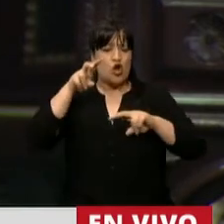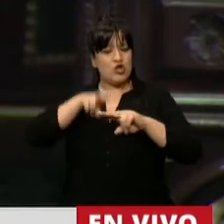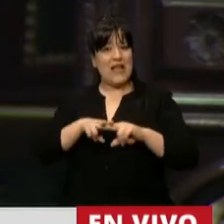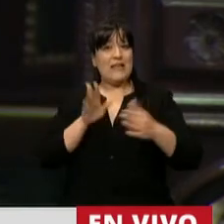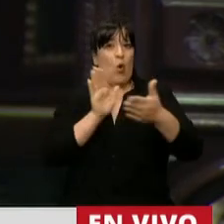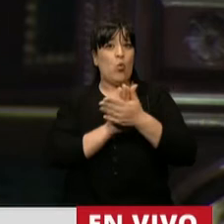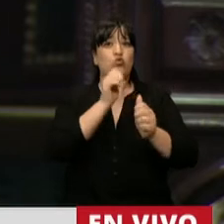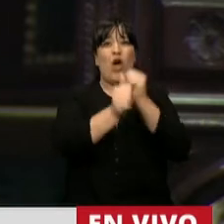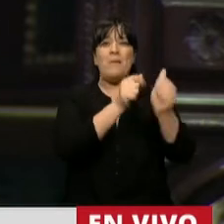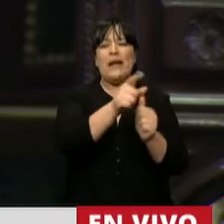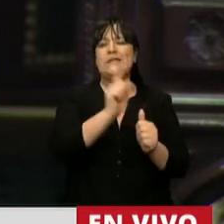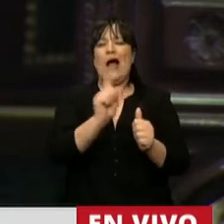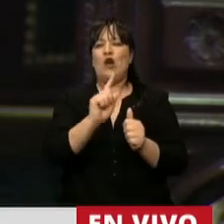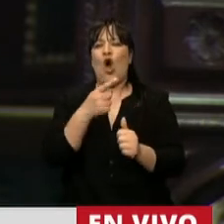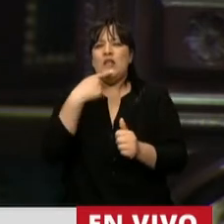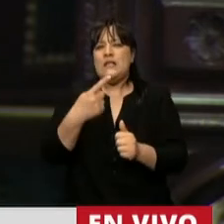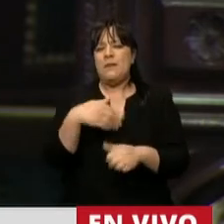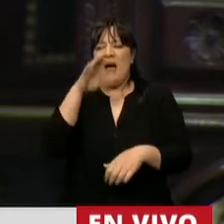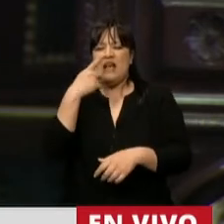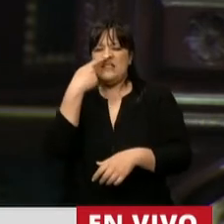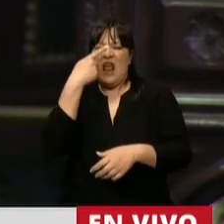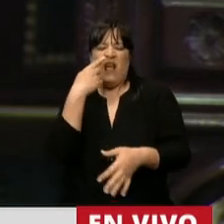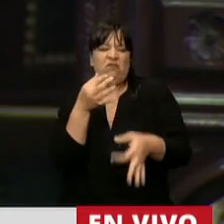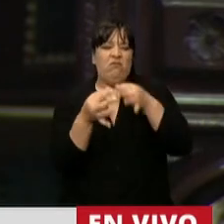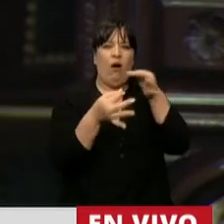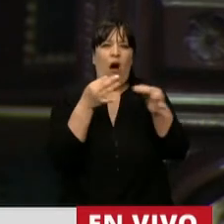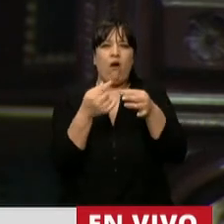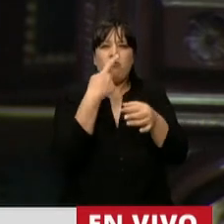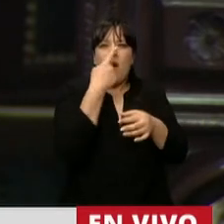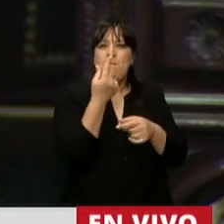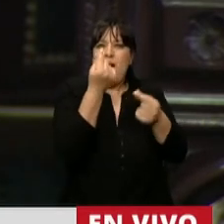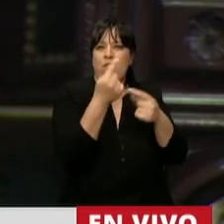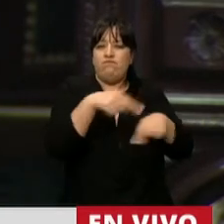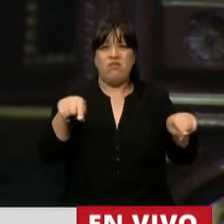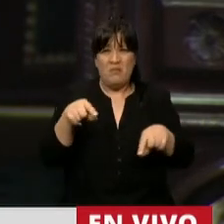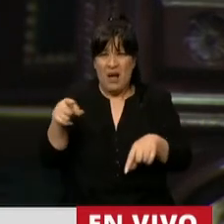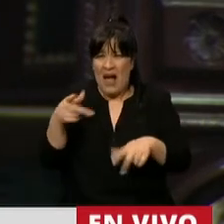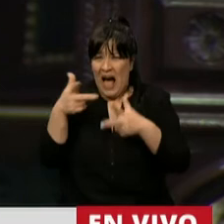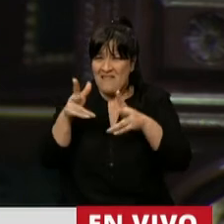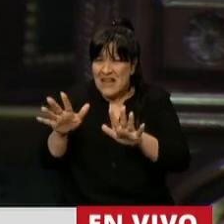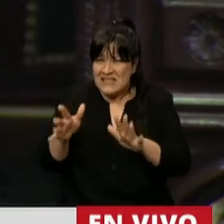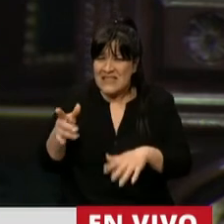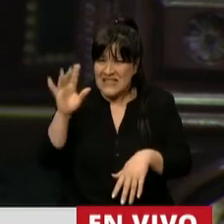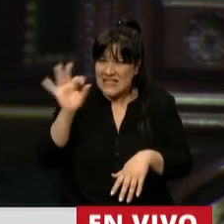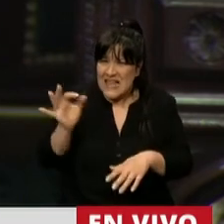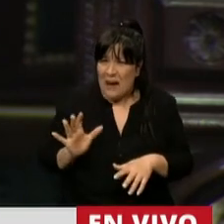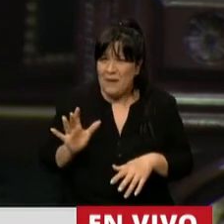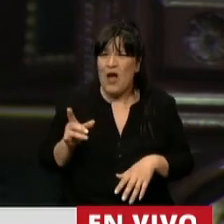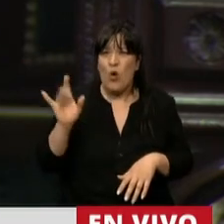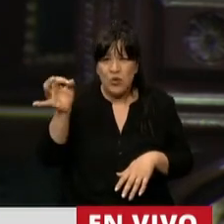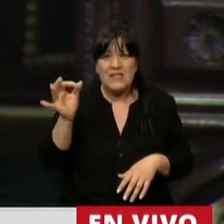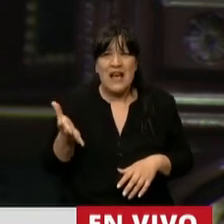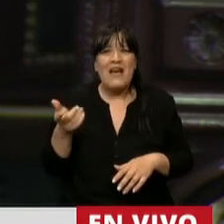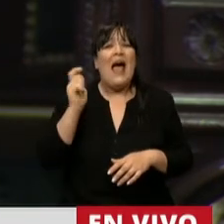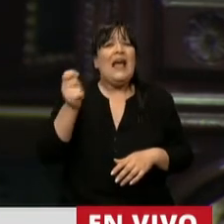eran lobistas. Yo la verdad me pregunto si tienen idea de lo que están hablando, si entienden quiénes son